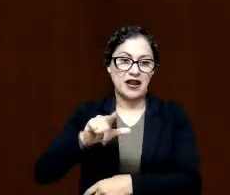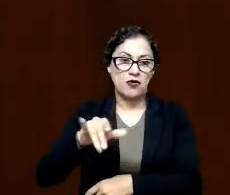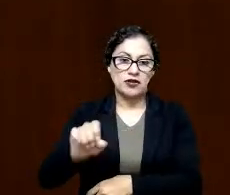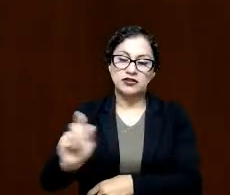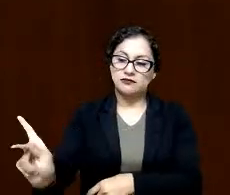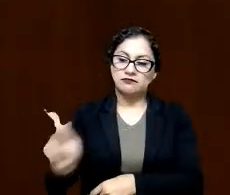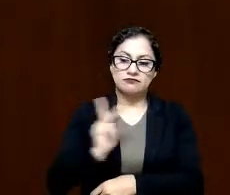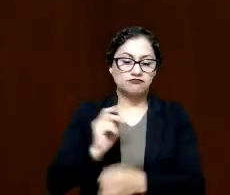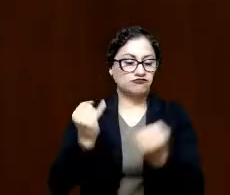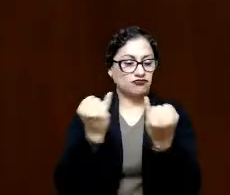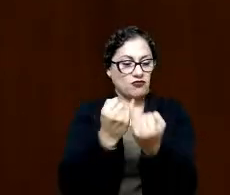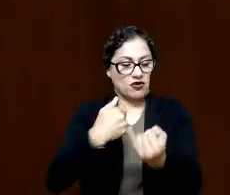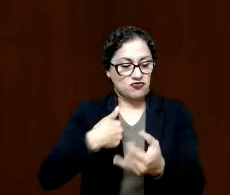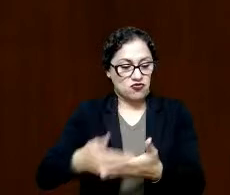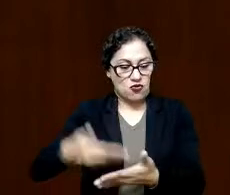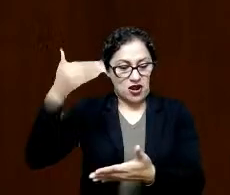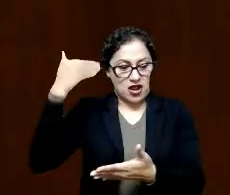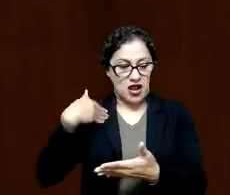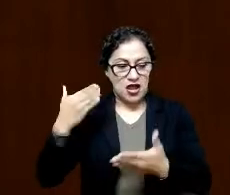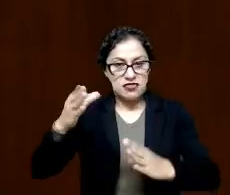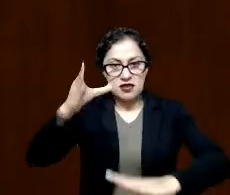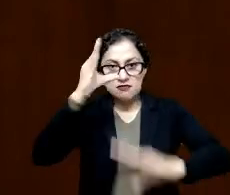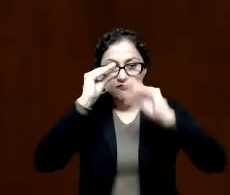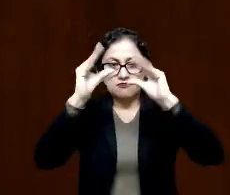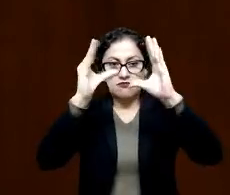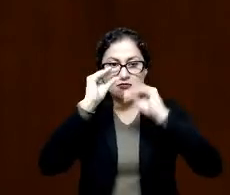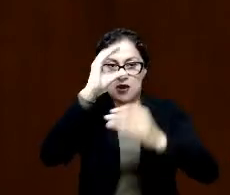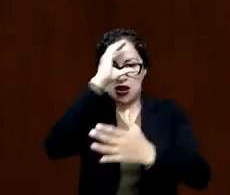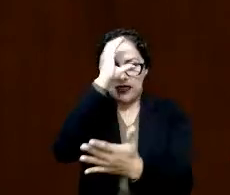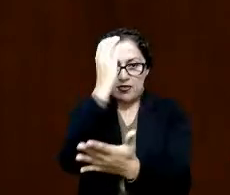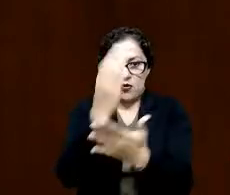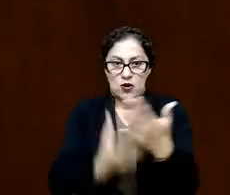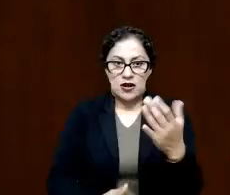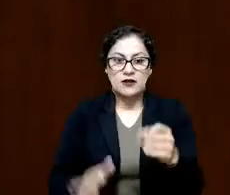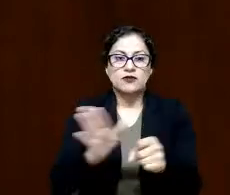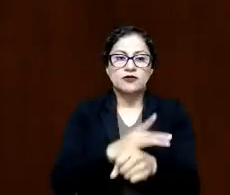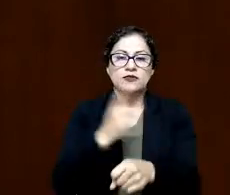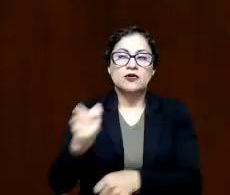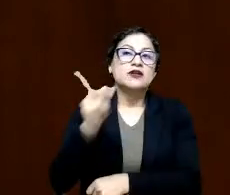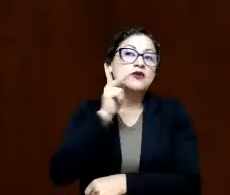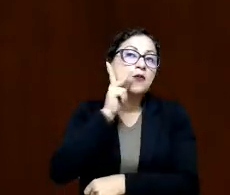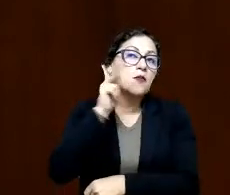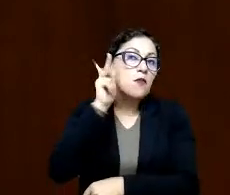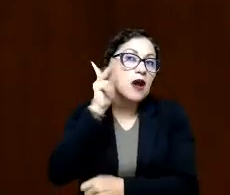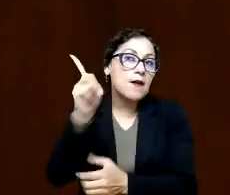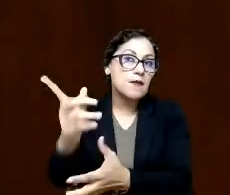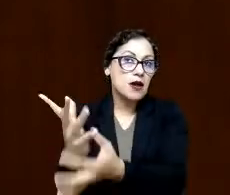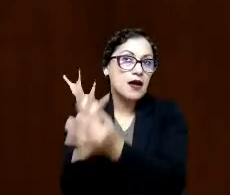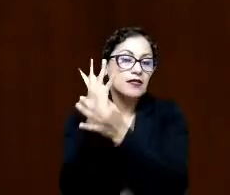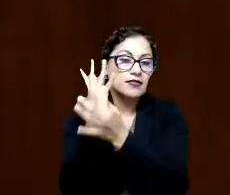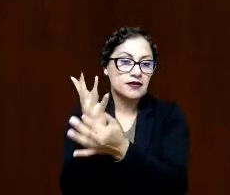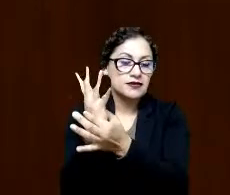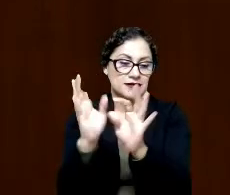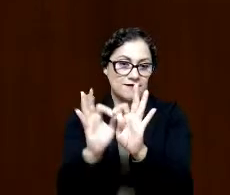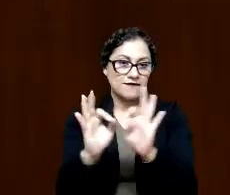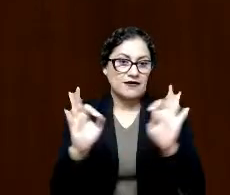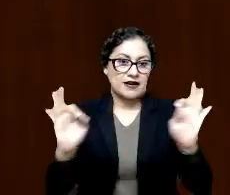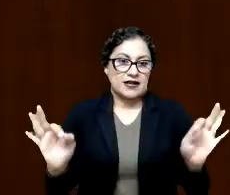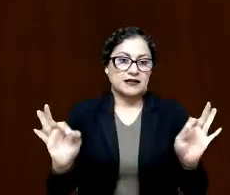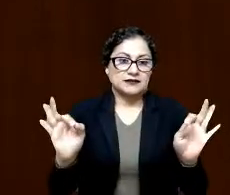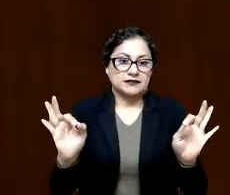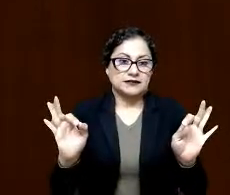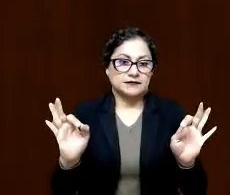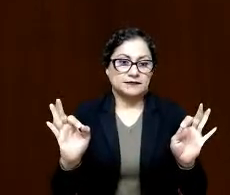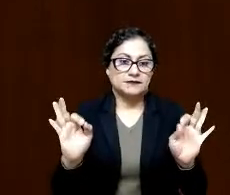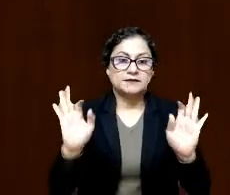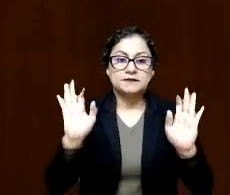los jesuitas. Y justo por eso esta frase que decía el Papa Francisco, si en verdad a mí me parece que